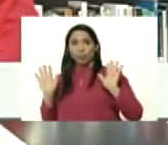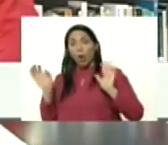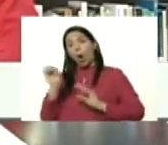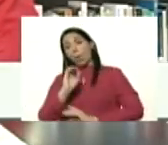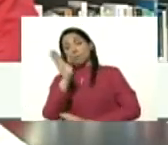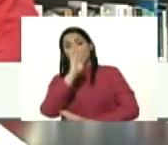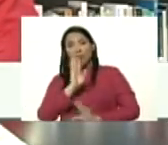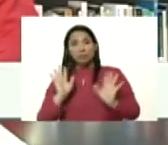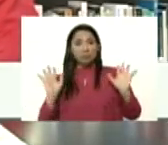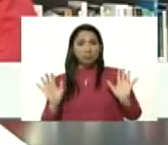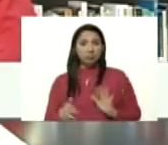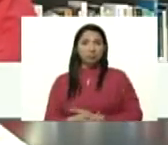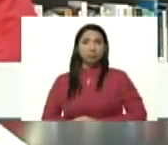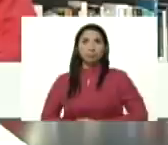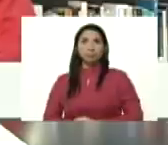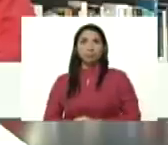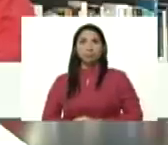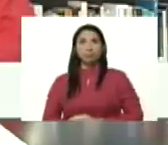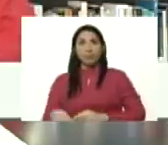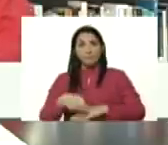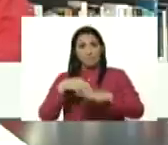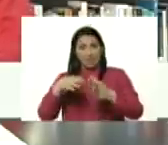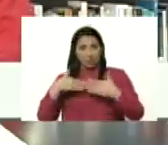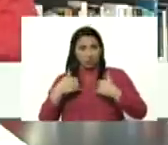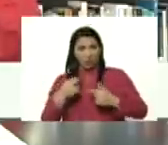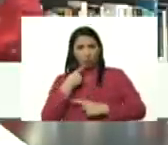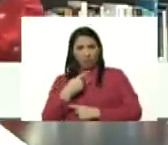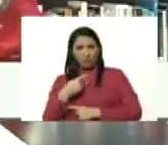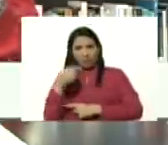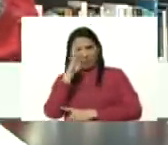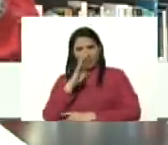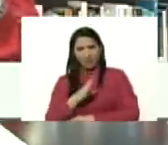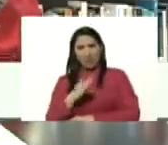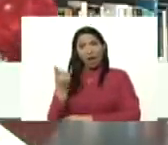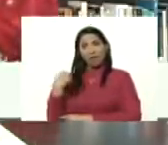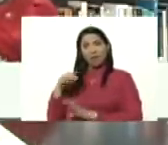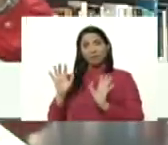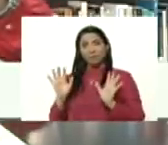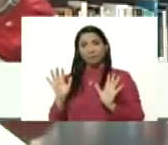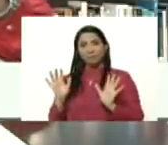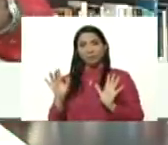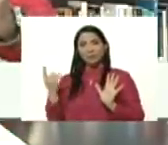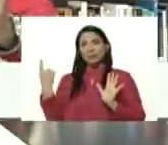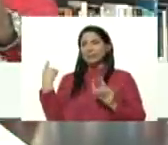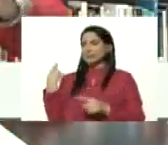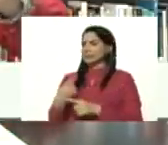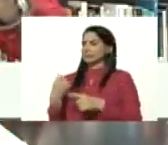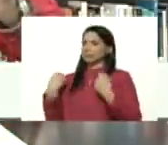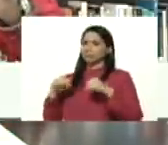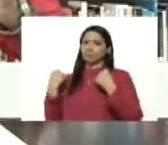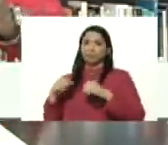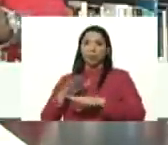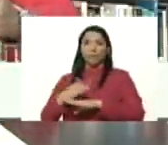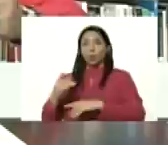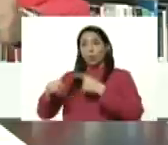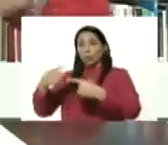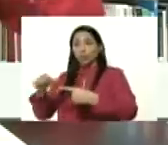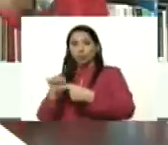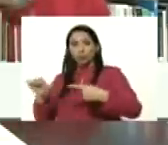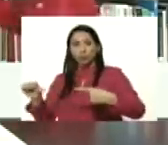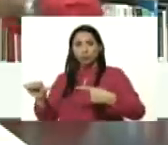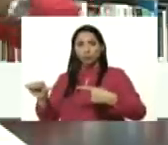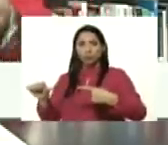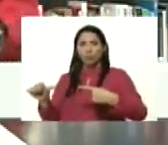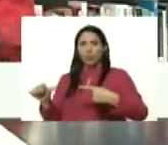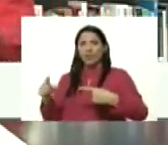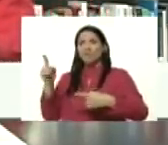Brasil, que el ministro de Salud dice ayer que tienen que prepararse porque a partir de la próxima semana vendrán